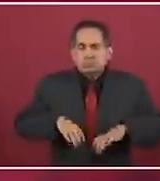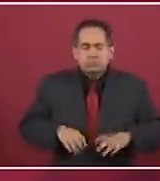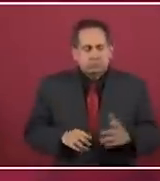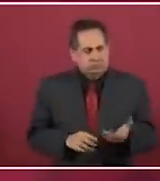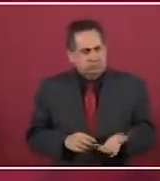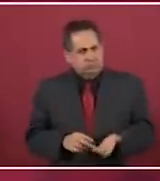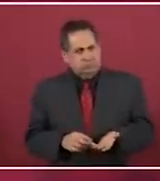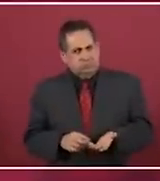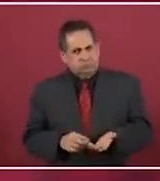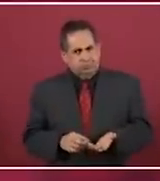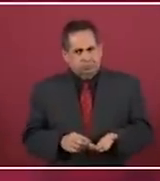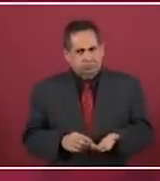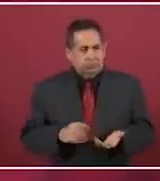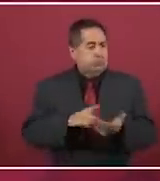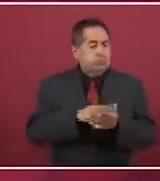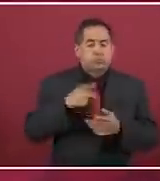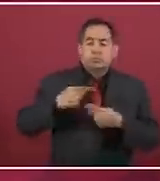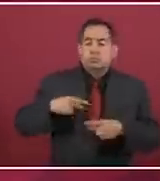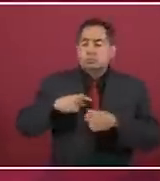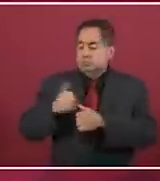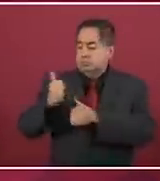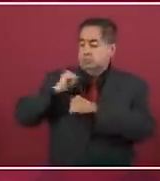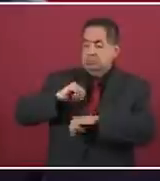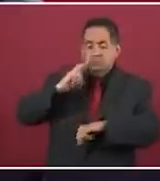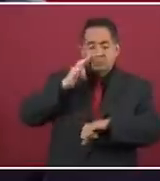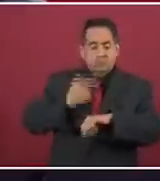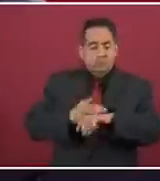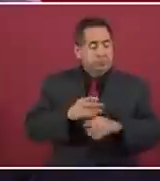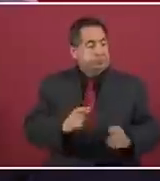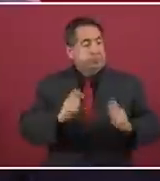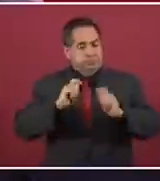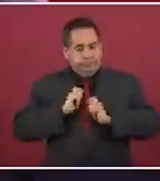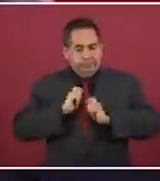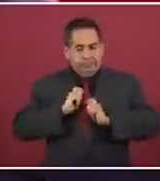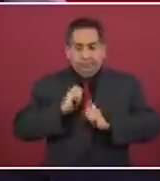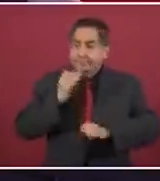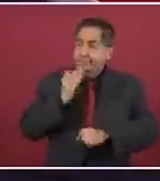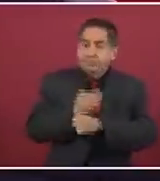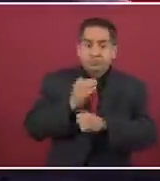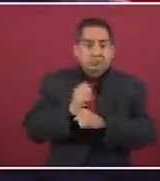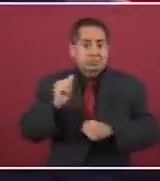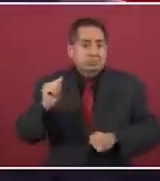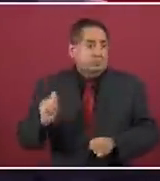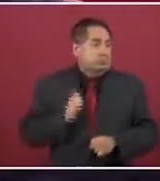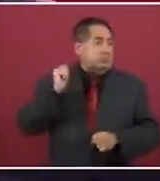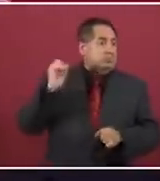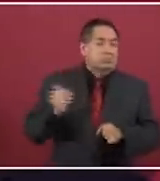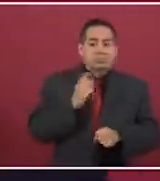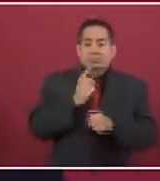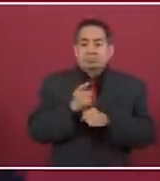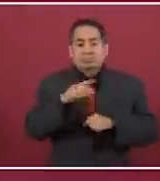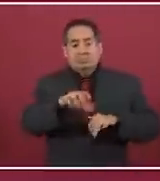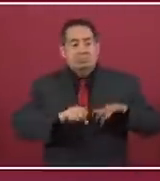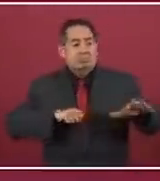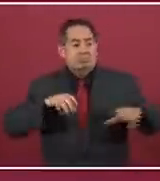El que tiene un cargo piensa que es su oportunidad. ¿Qué se decía durante mucho